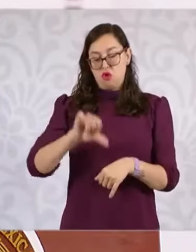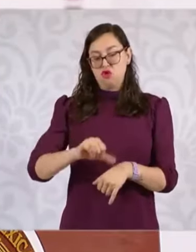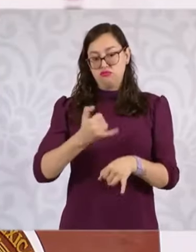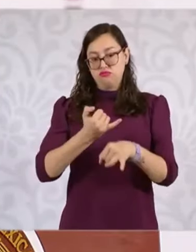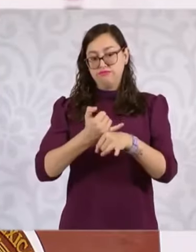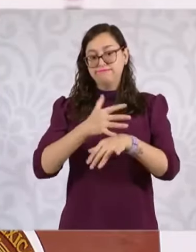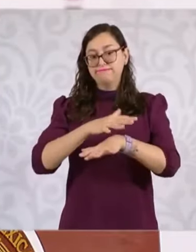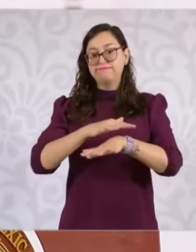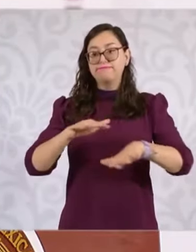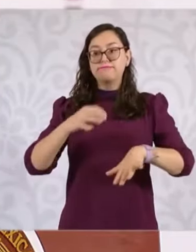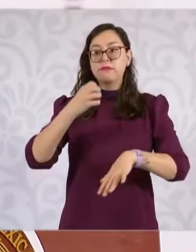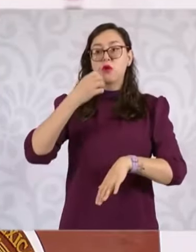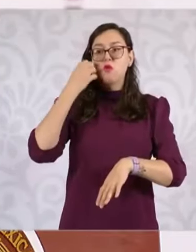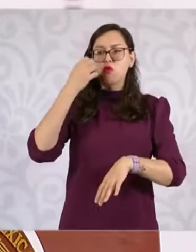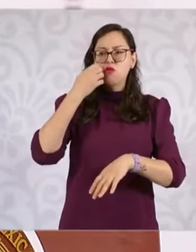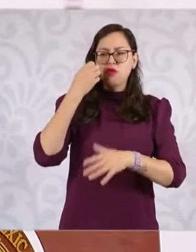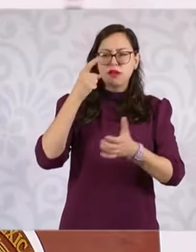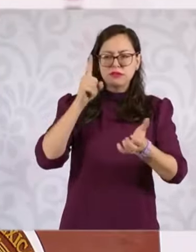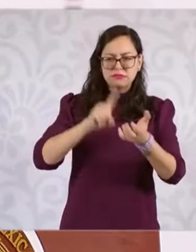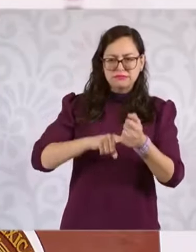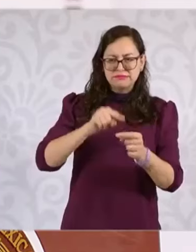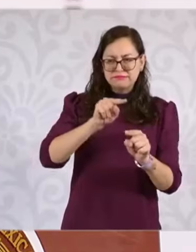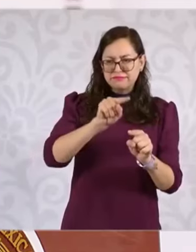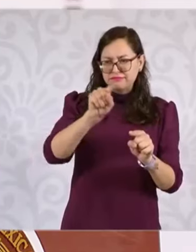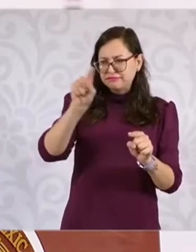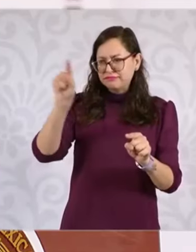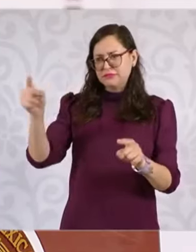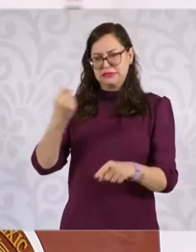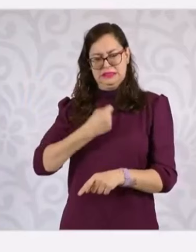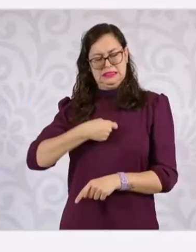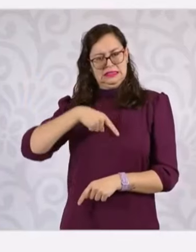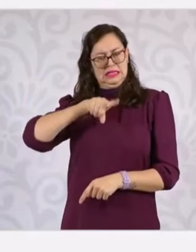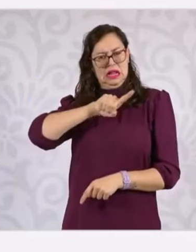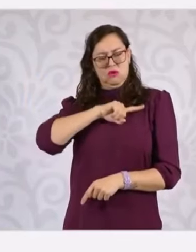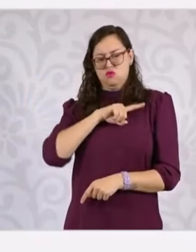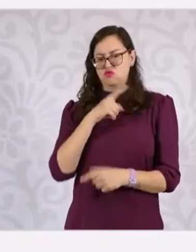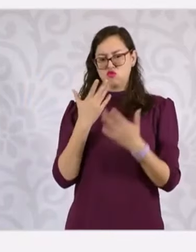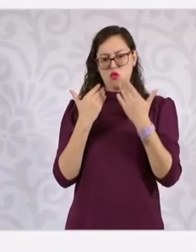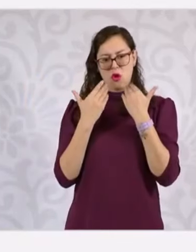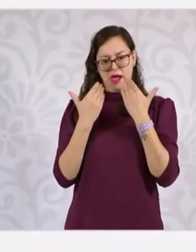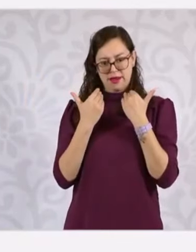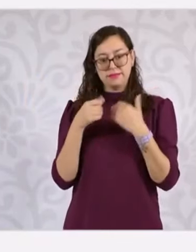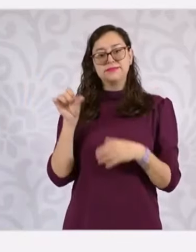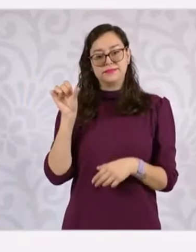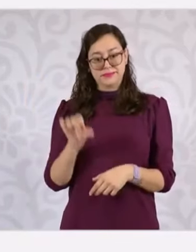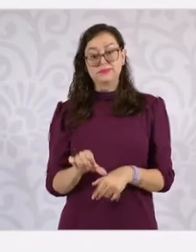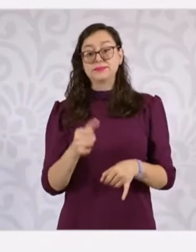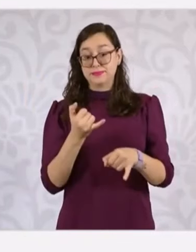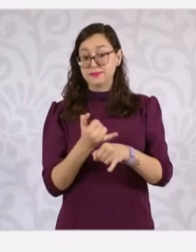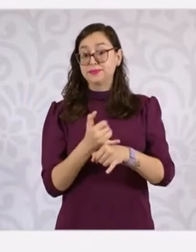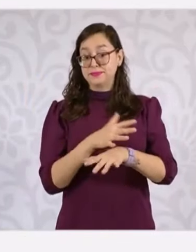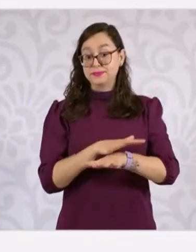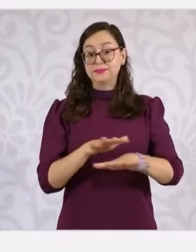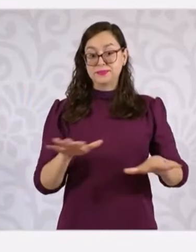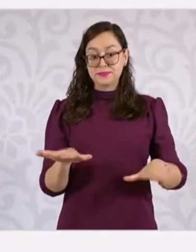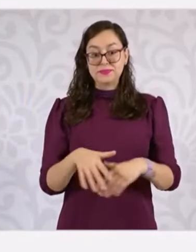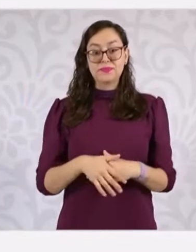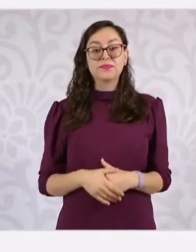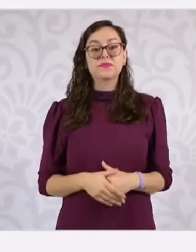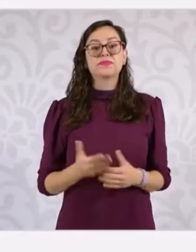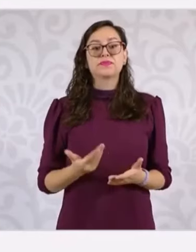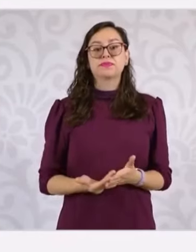sobre la estrategia vida saludable en las escuelas. Primero, informar que el pasado